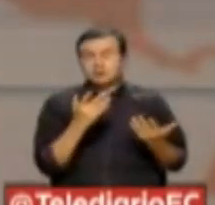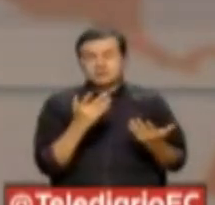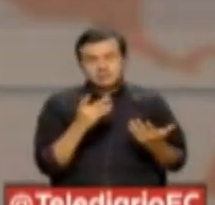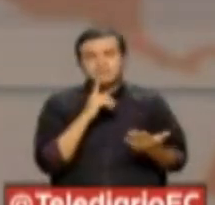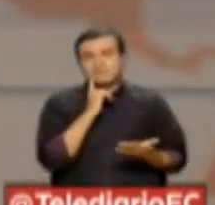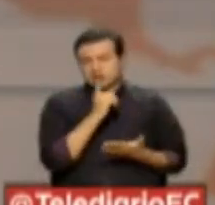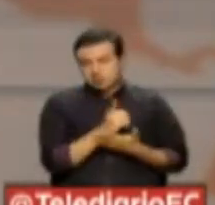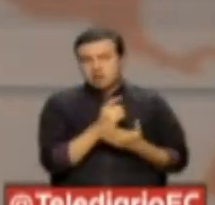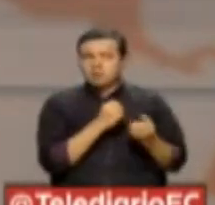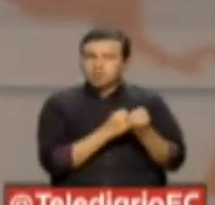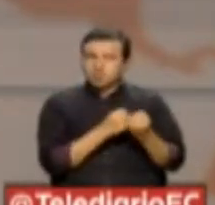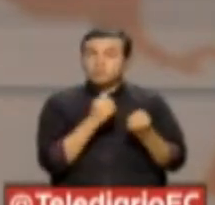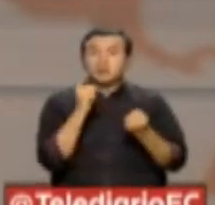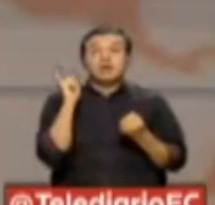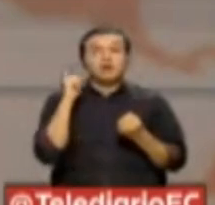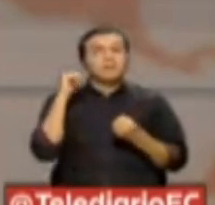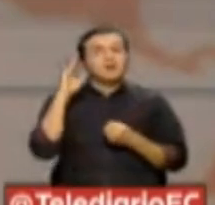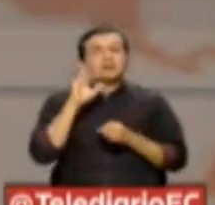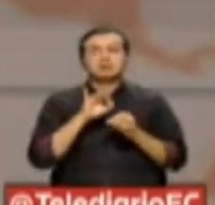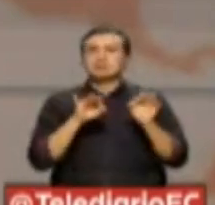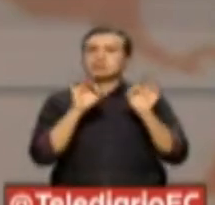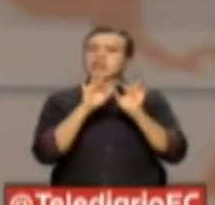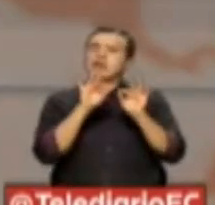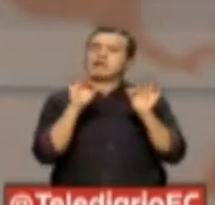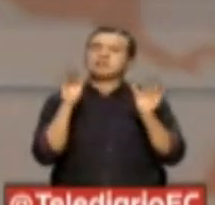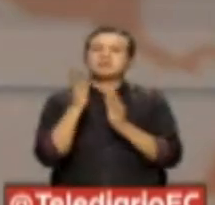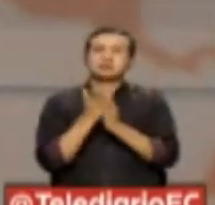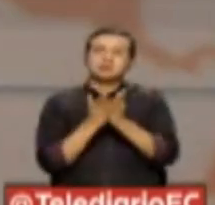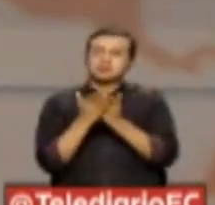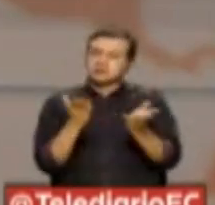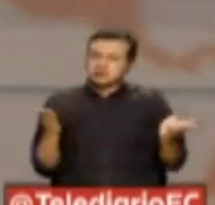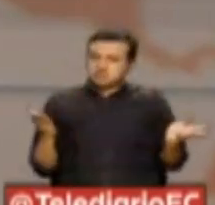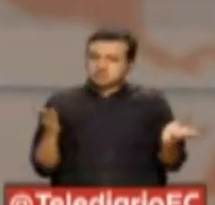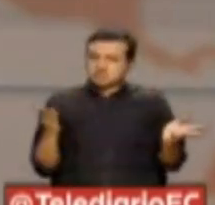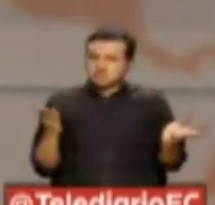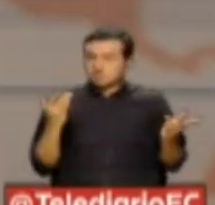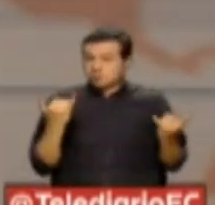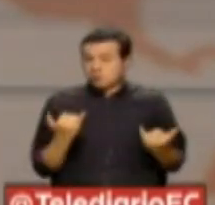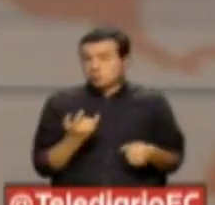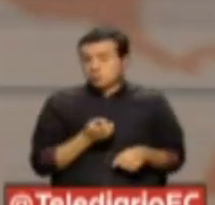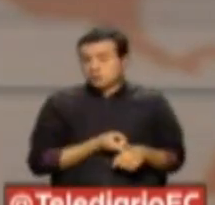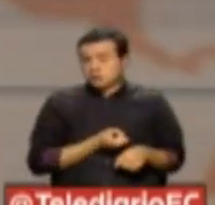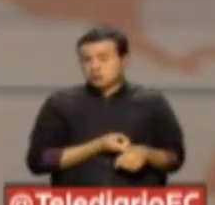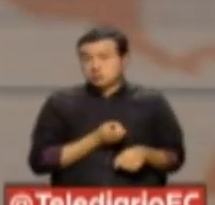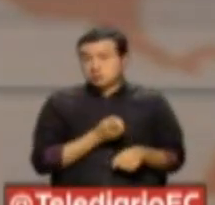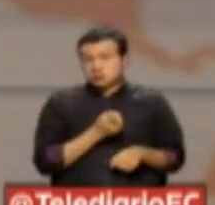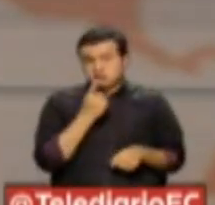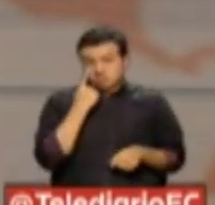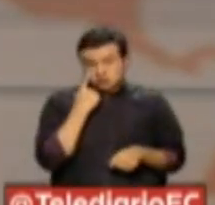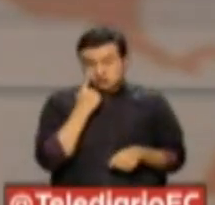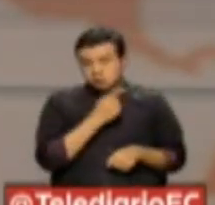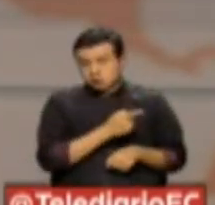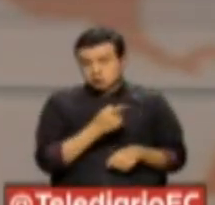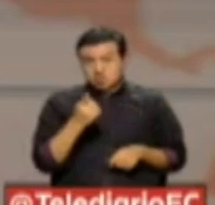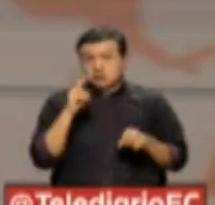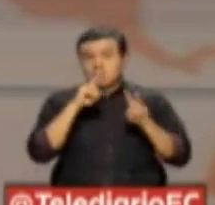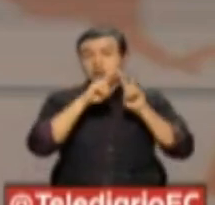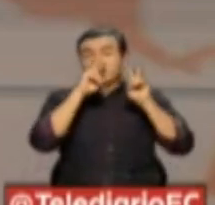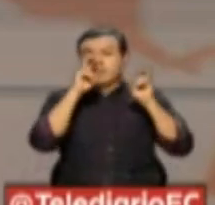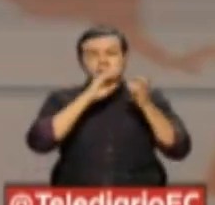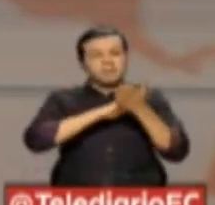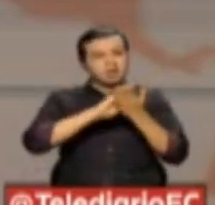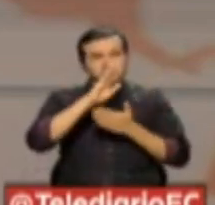fundamentalmente la calidad del servicio que se le brinda a la ciudadanía y en este caso en particular me parece que el asunto de la